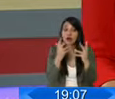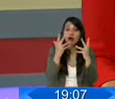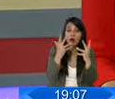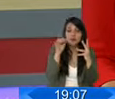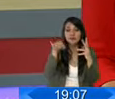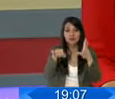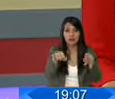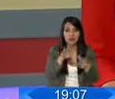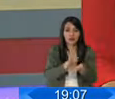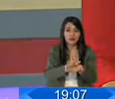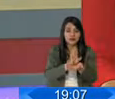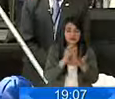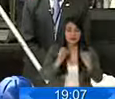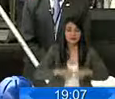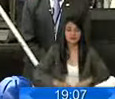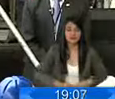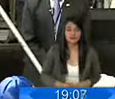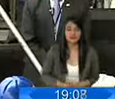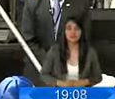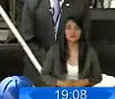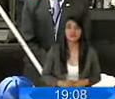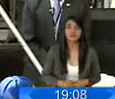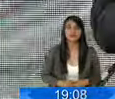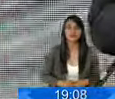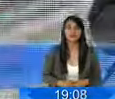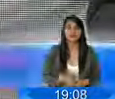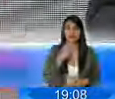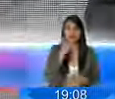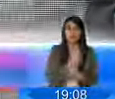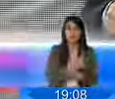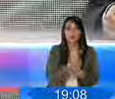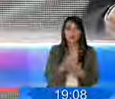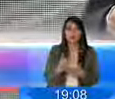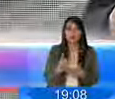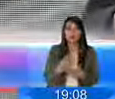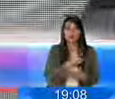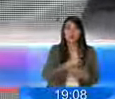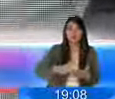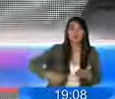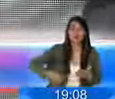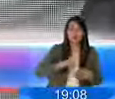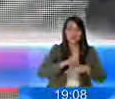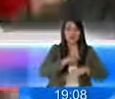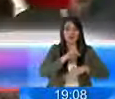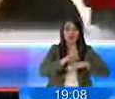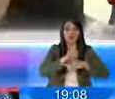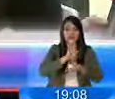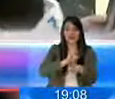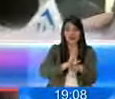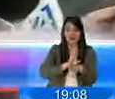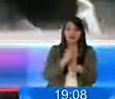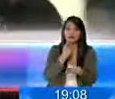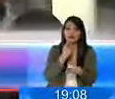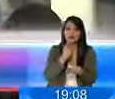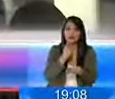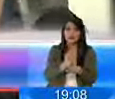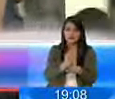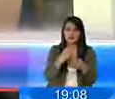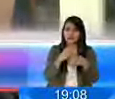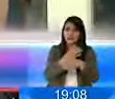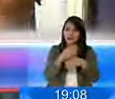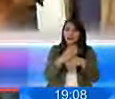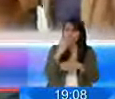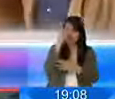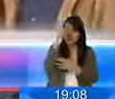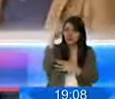que impulsa el IES. Fue hace menos de una semana que el presidente del directorio del IES aseguraba que no se podía cuantificar la